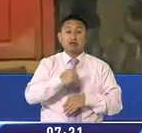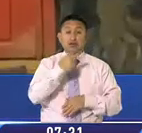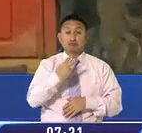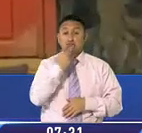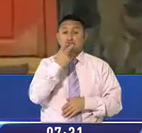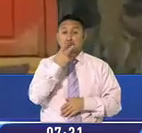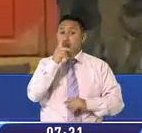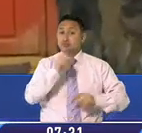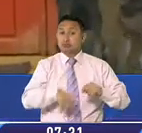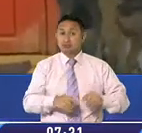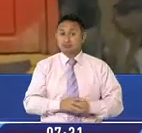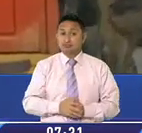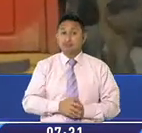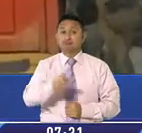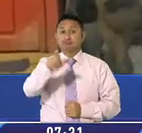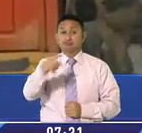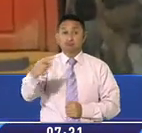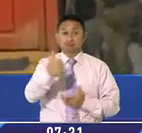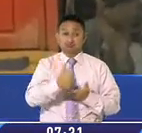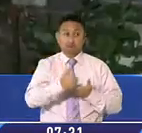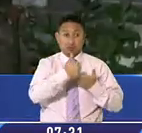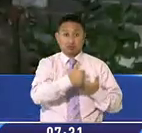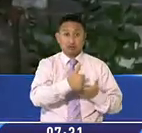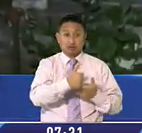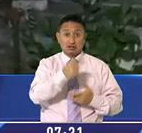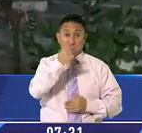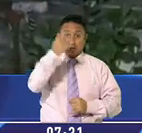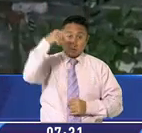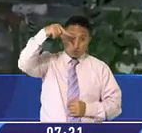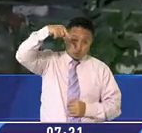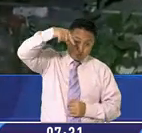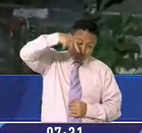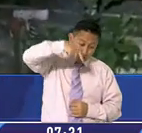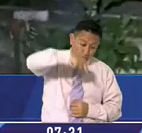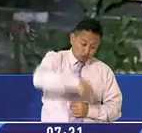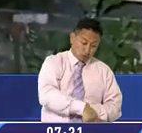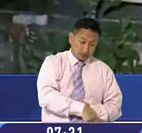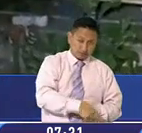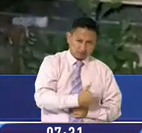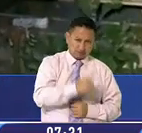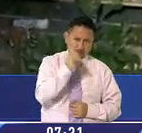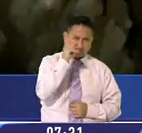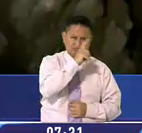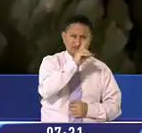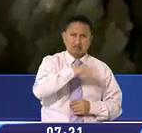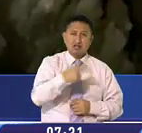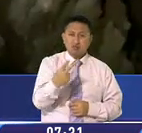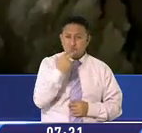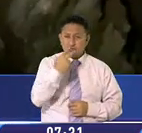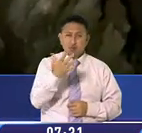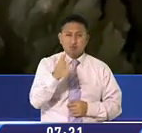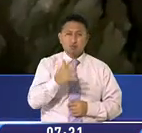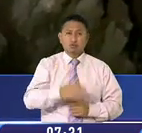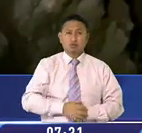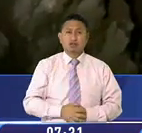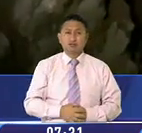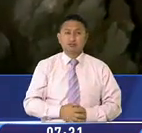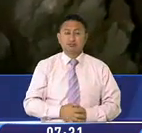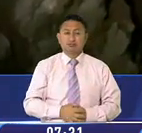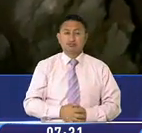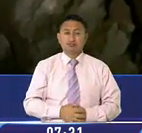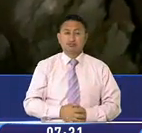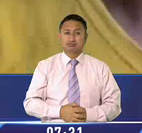Fue complicado para los socorristas y voluntarios llegar al sitio donde estaban los fallecidos debido a la falta de oxígeno que complicó